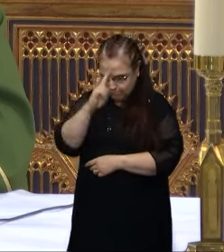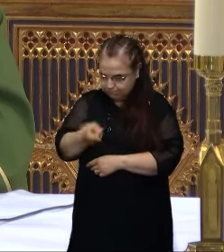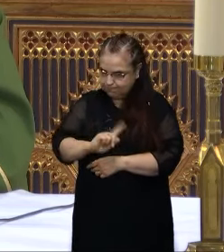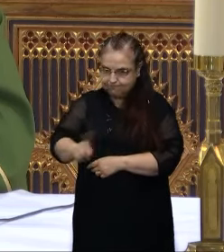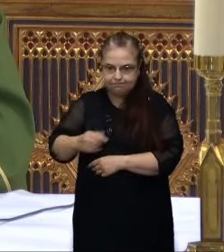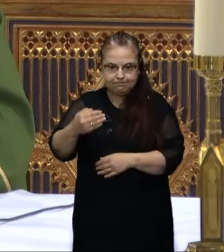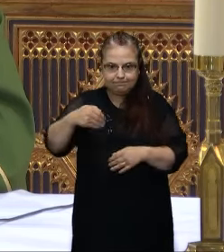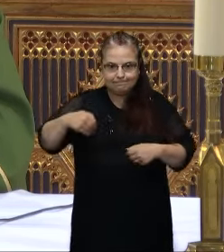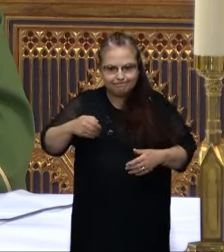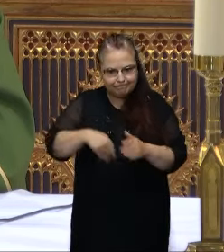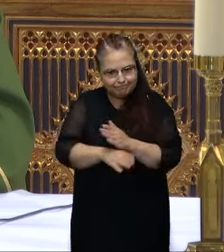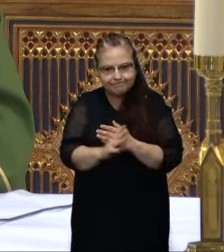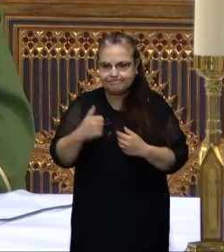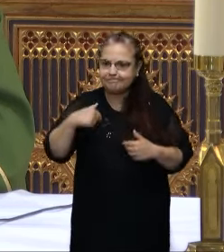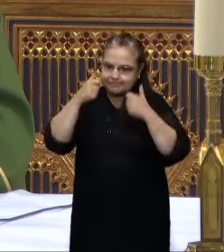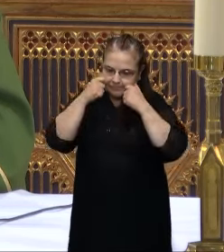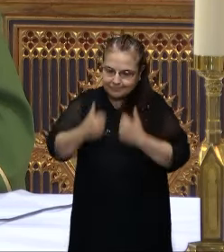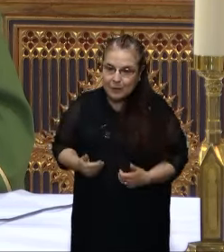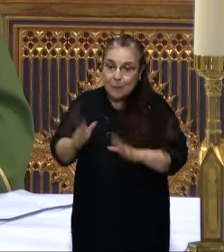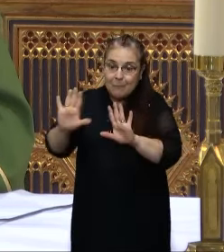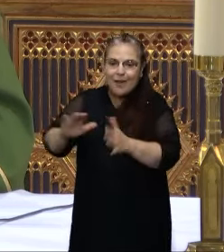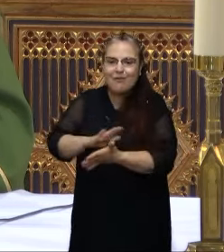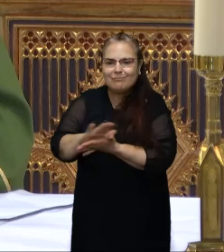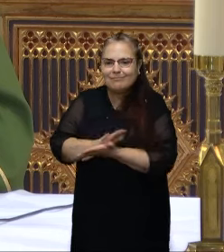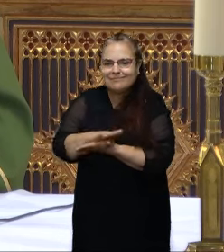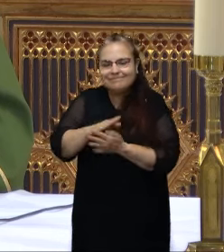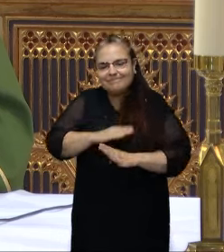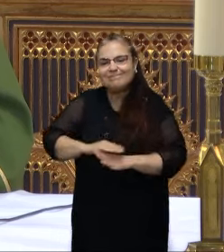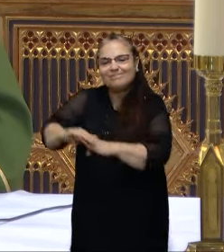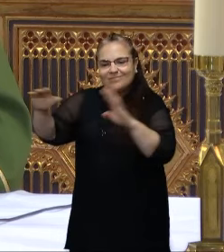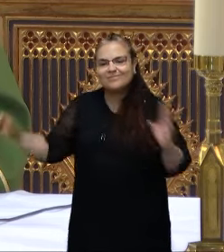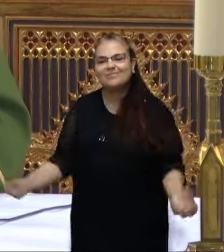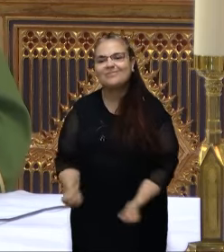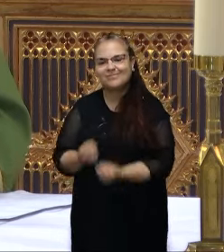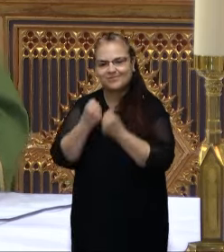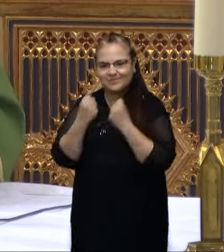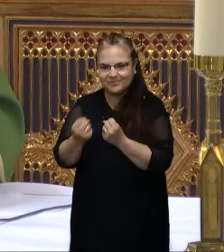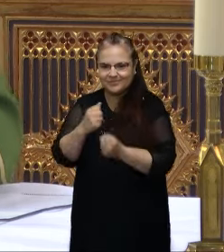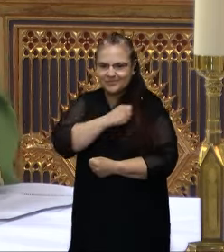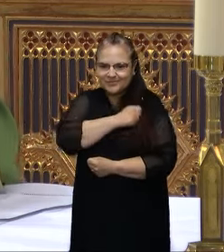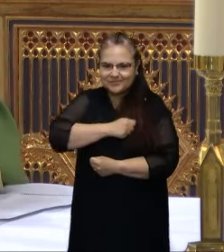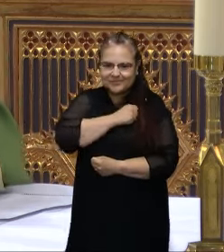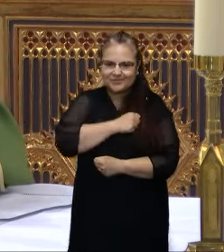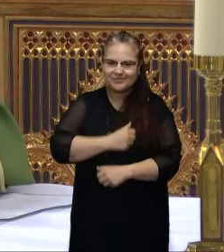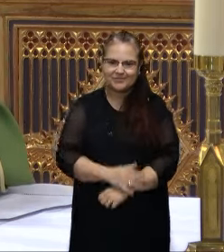soy digno de que entres en mi casa, pero una palabra tuya bastará para sanarme.